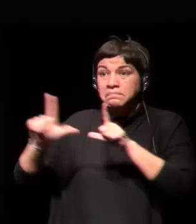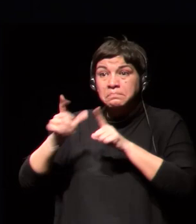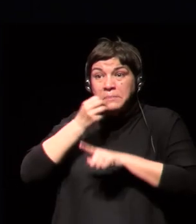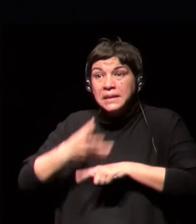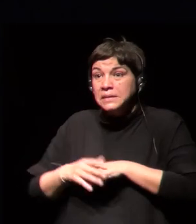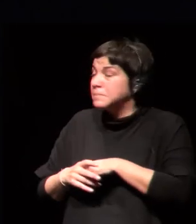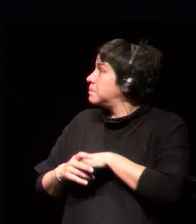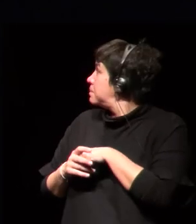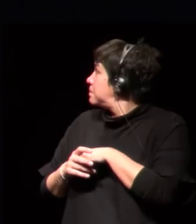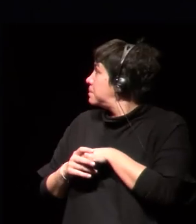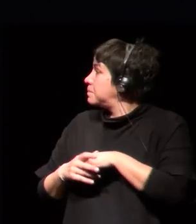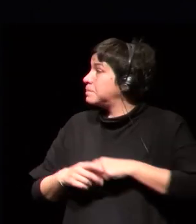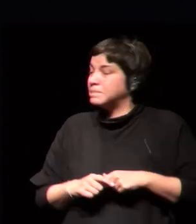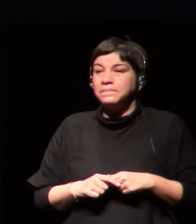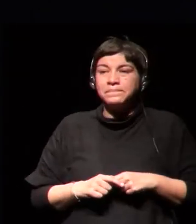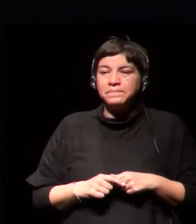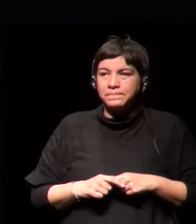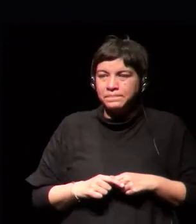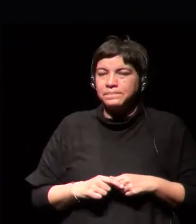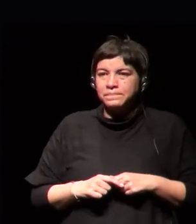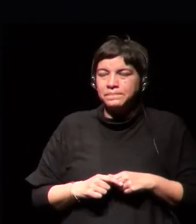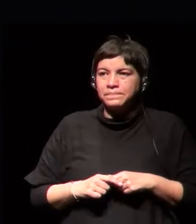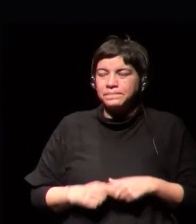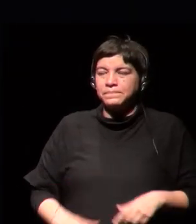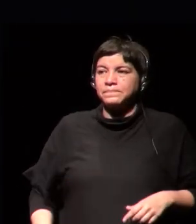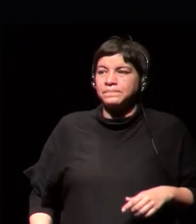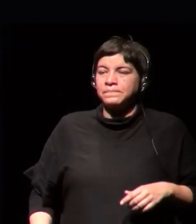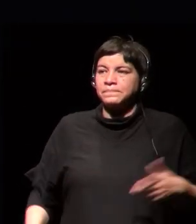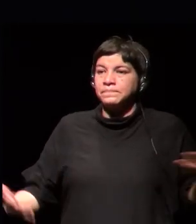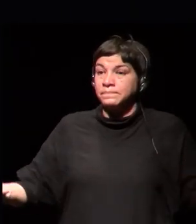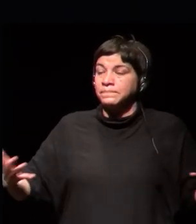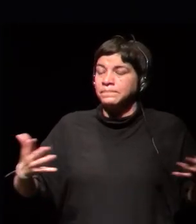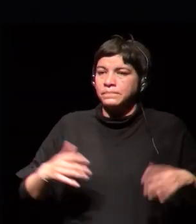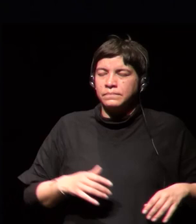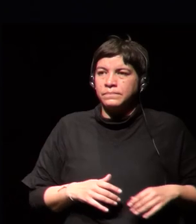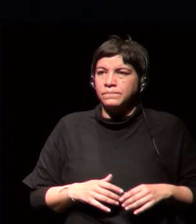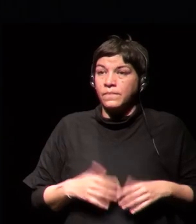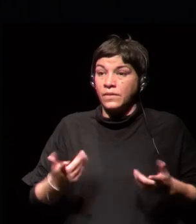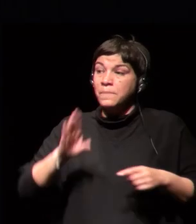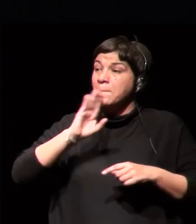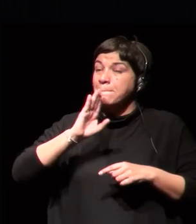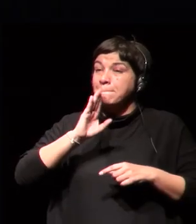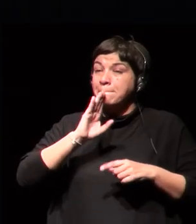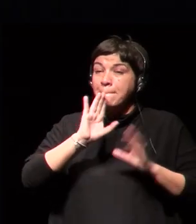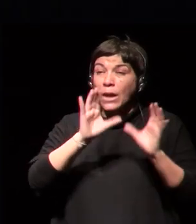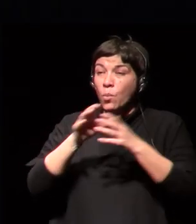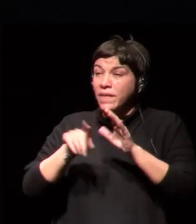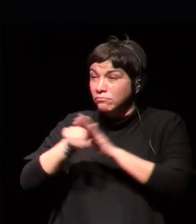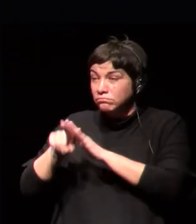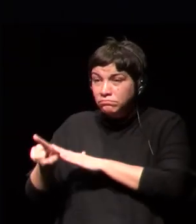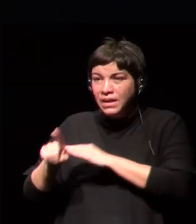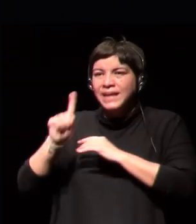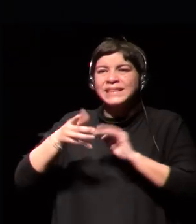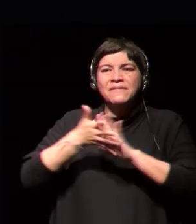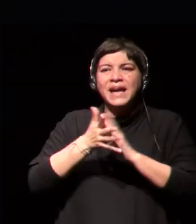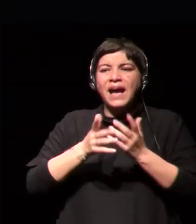We make art, build community and drive desarrollamos change. Entonces, como digo, las comunidades e impulsamos el cambio. Is invisible stories nos and centramos social